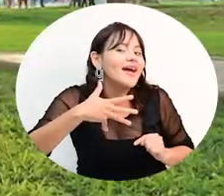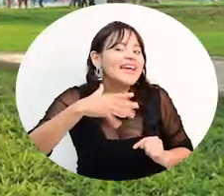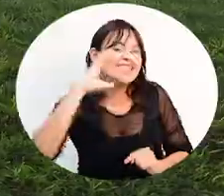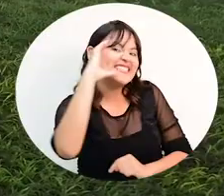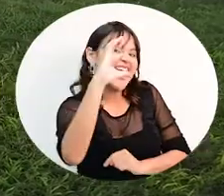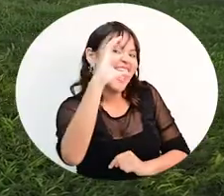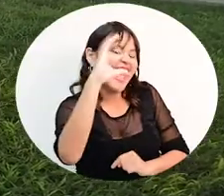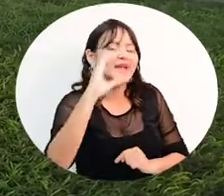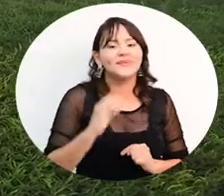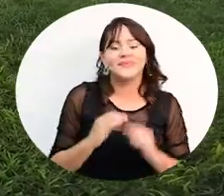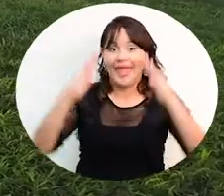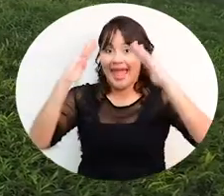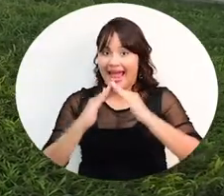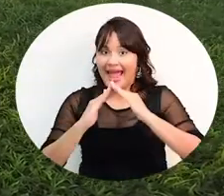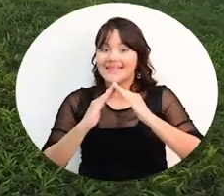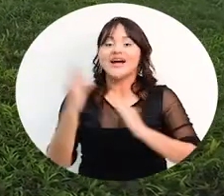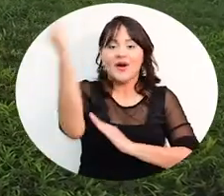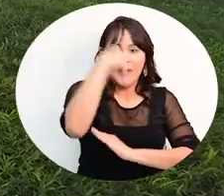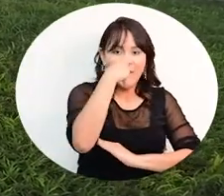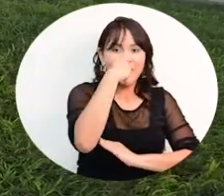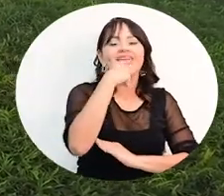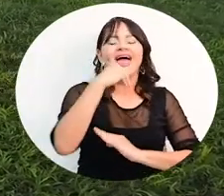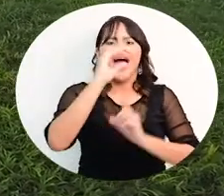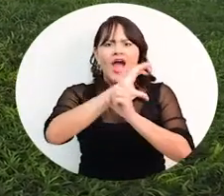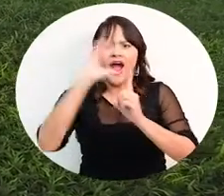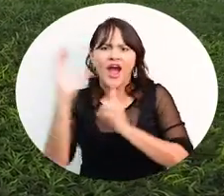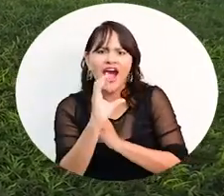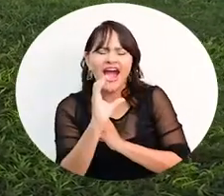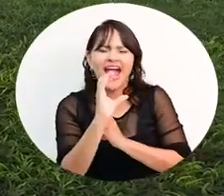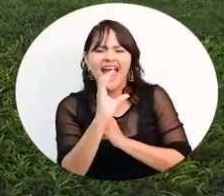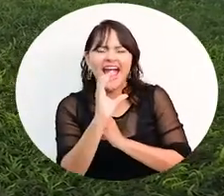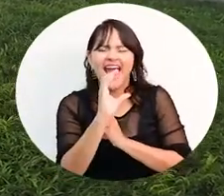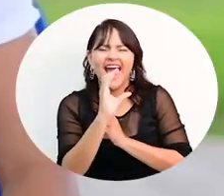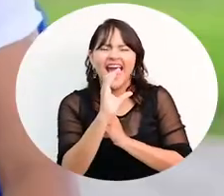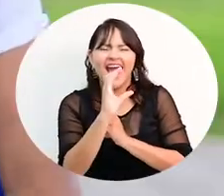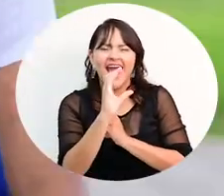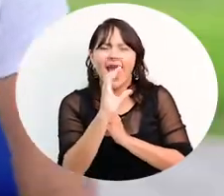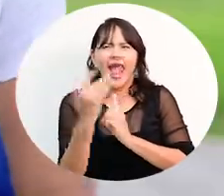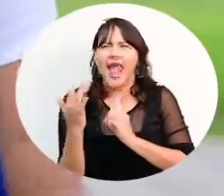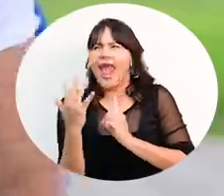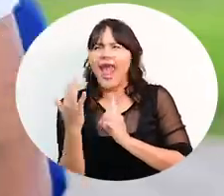C. Casa, comida, cultura. Tro.